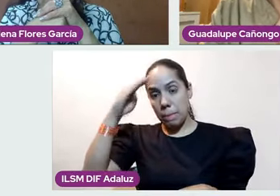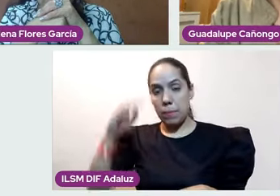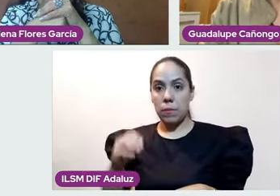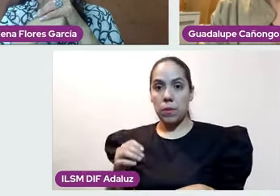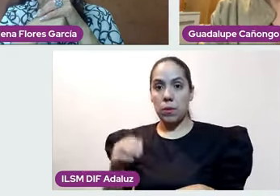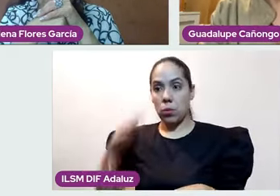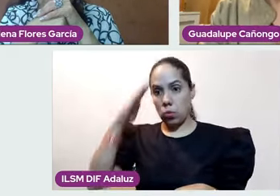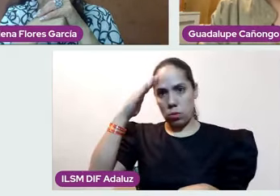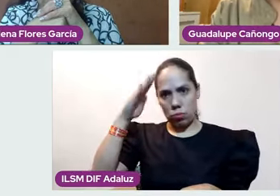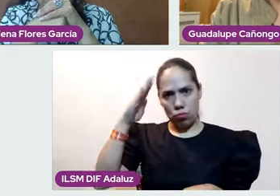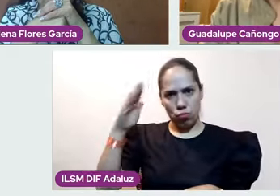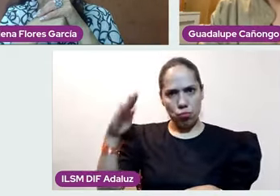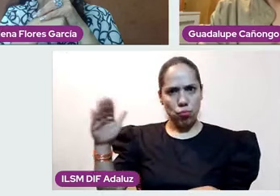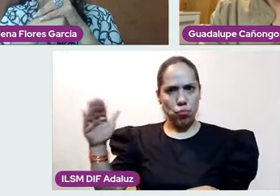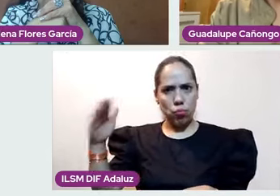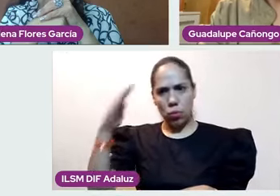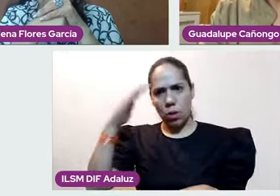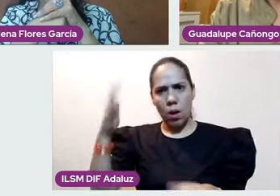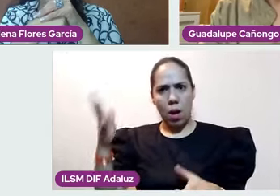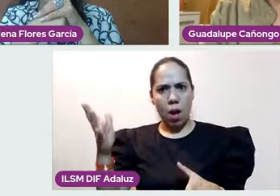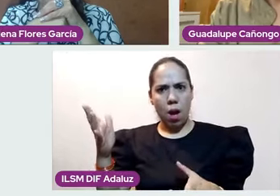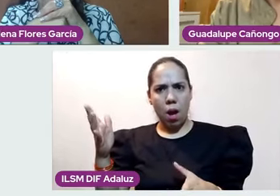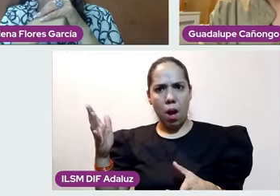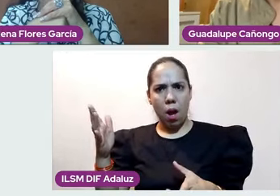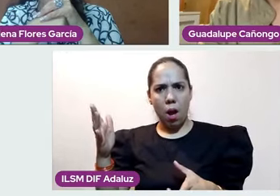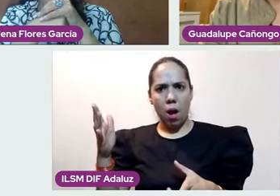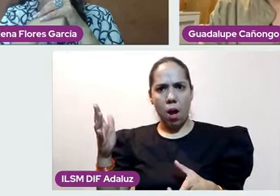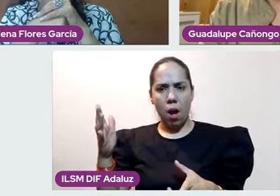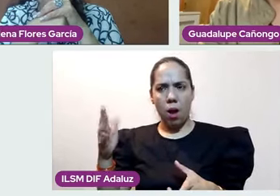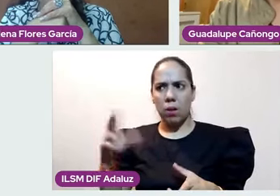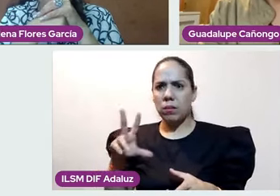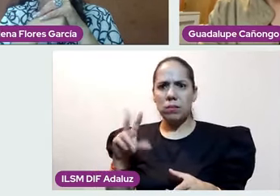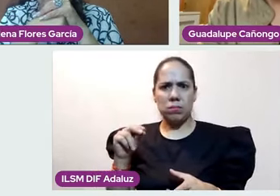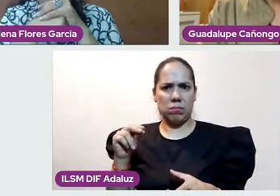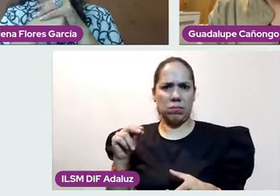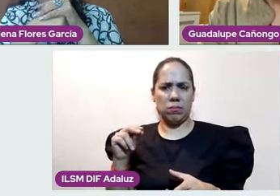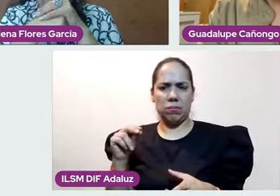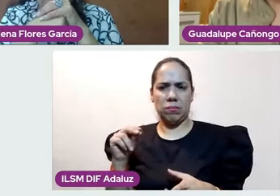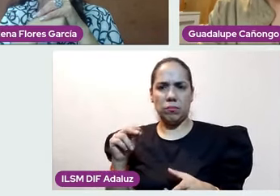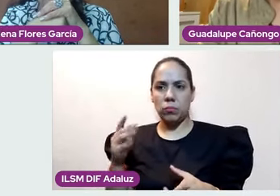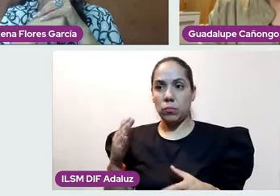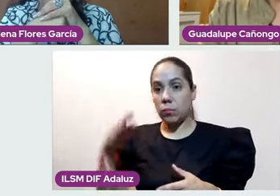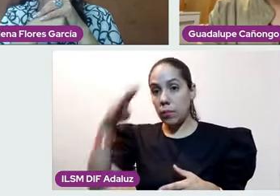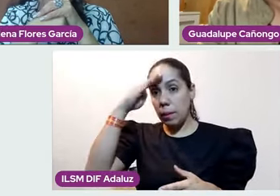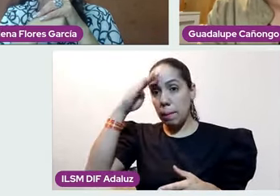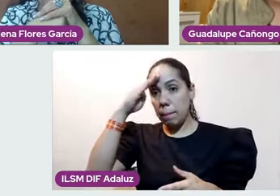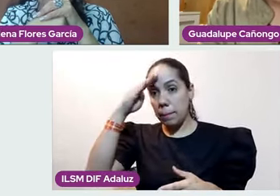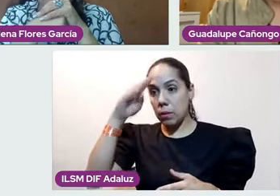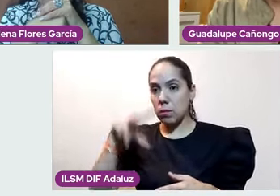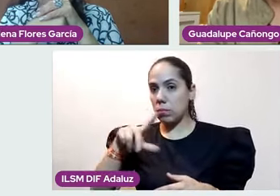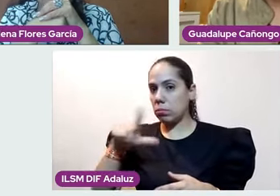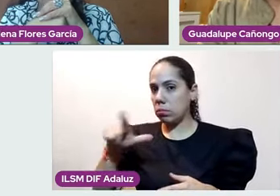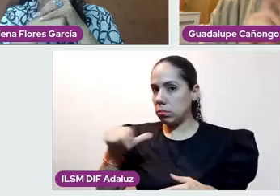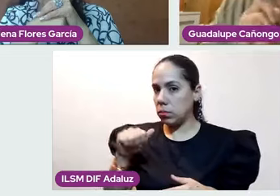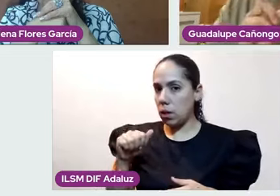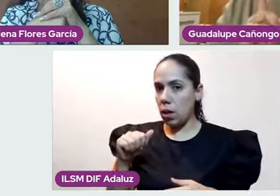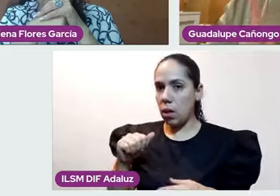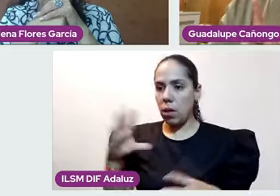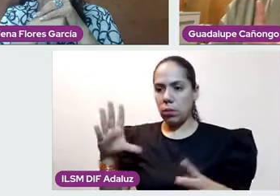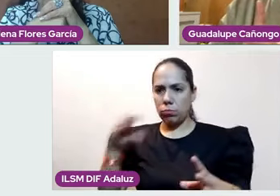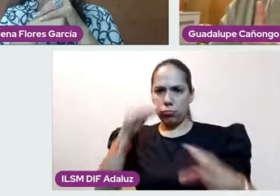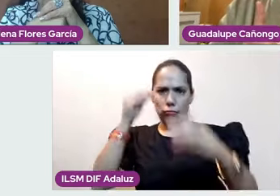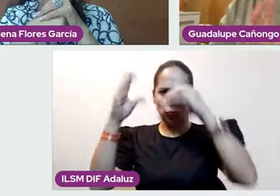de creer que las personas mayores ya no aprenden, ¿no? Y eso es totalmente falso. Aprenden